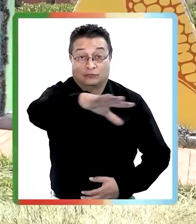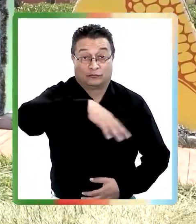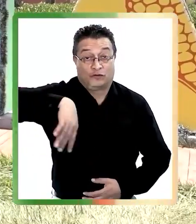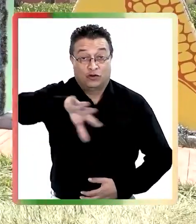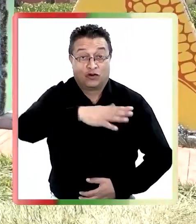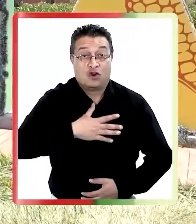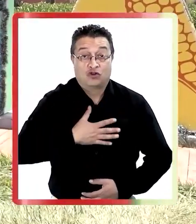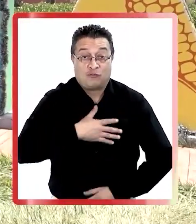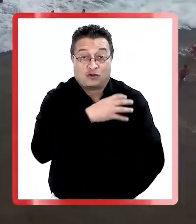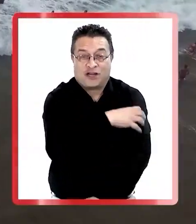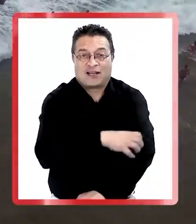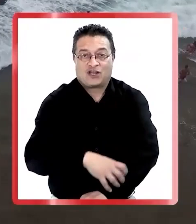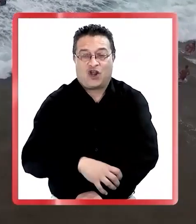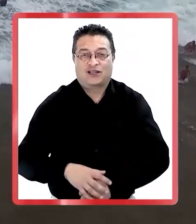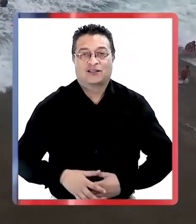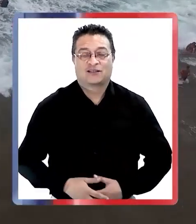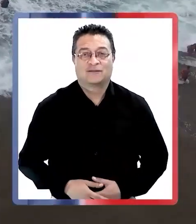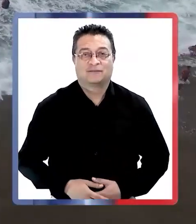Somos las regiones.